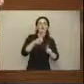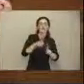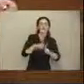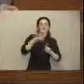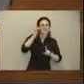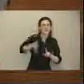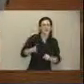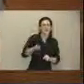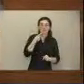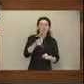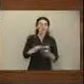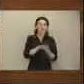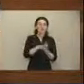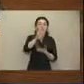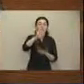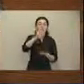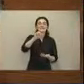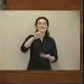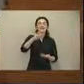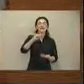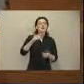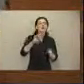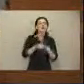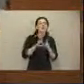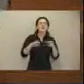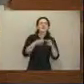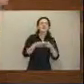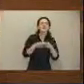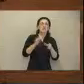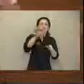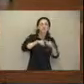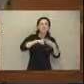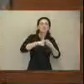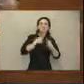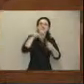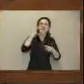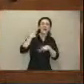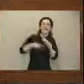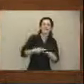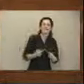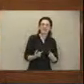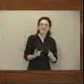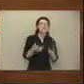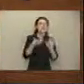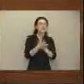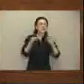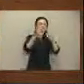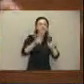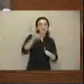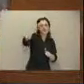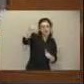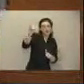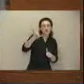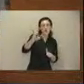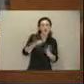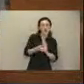de que los ETACs son equipos de composición clásicas, que responden al modelo ideológico existente